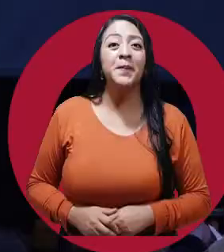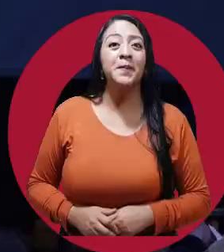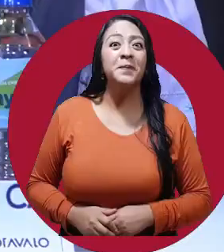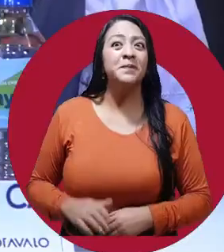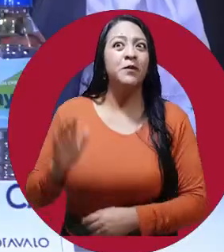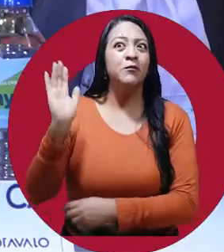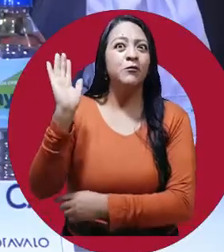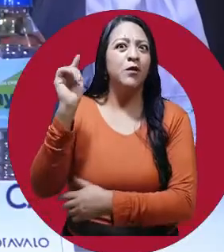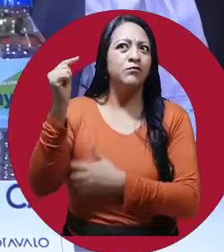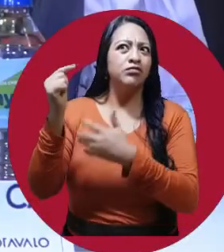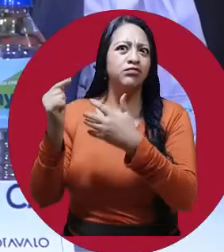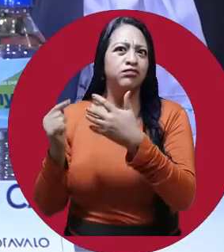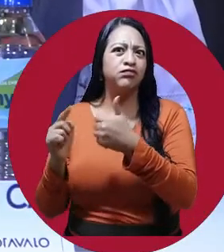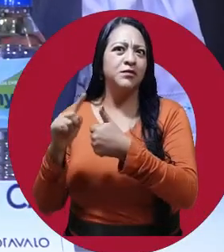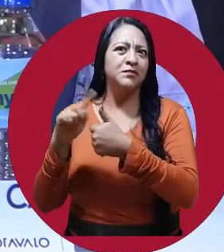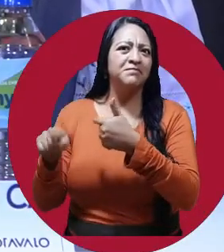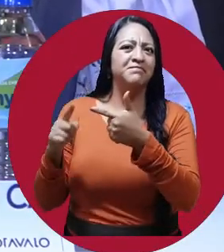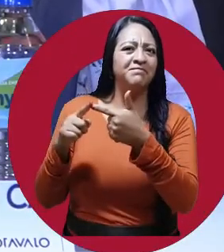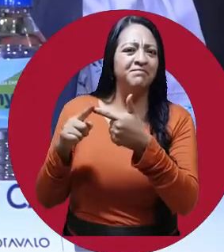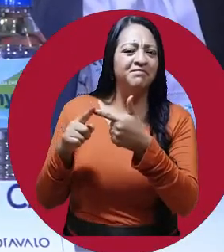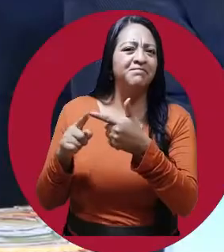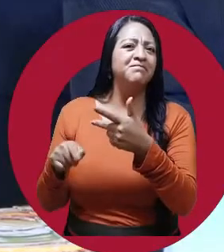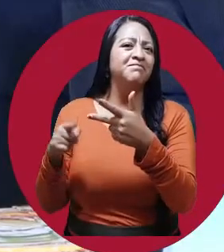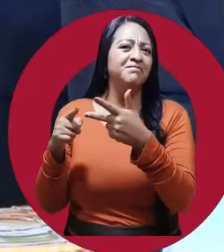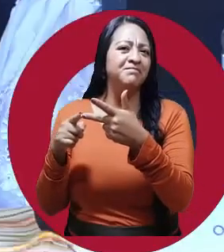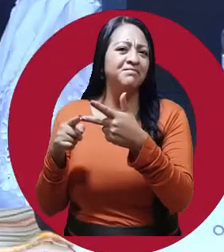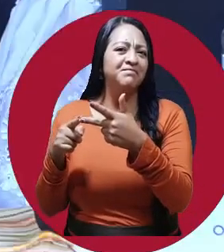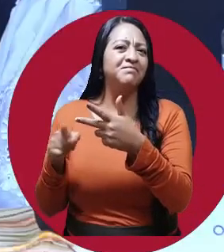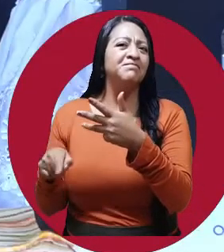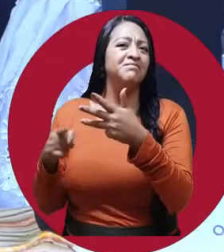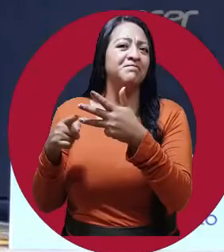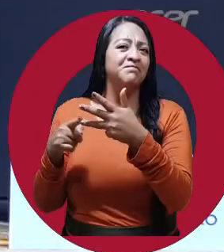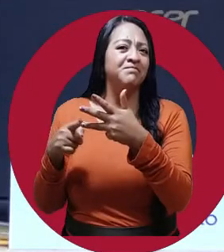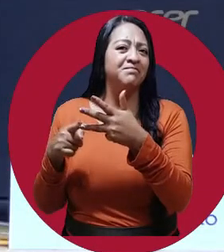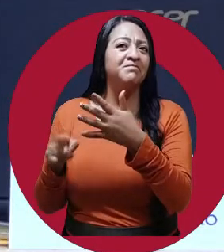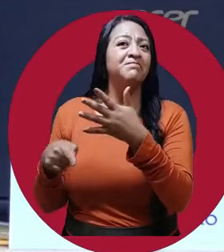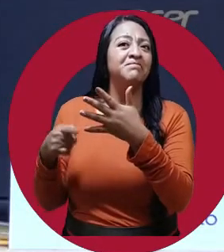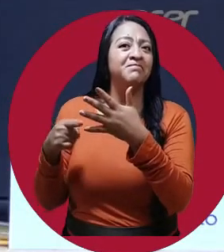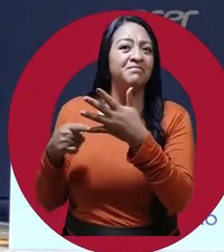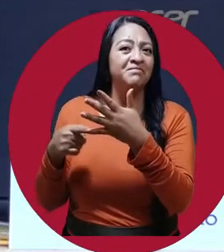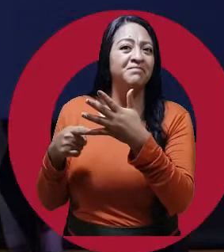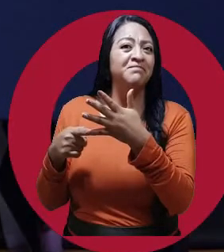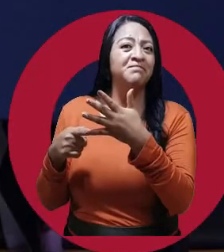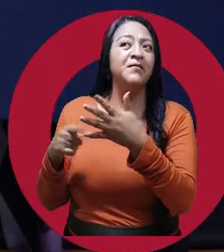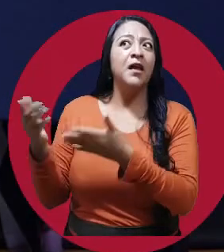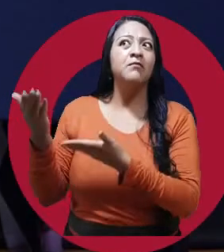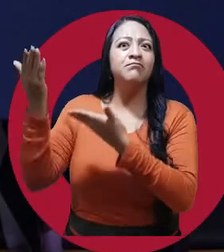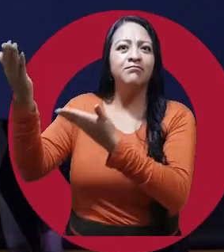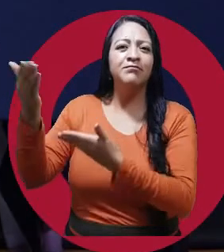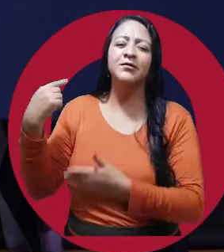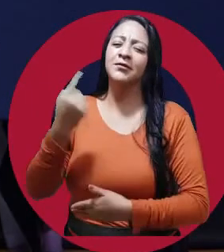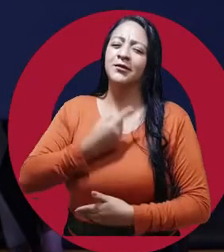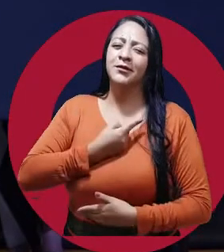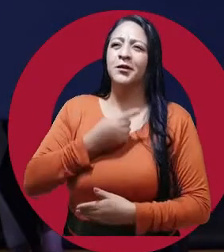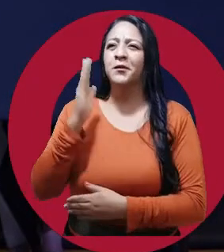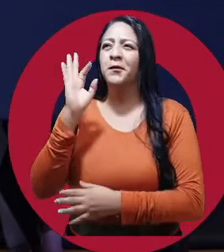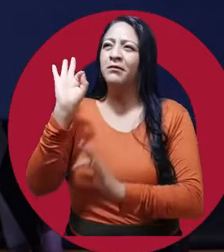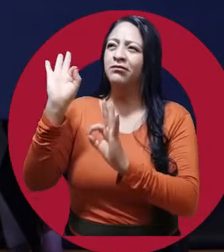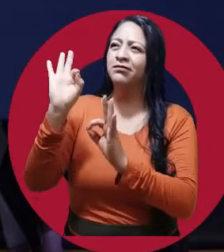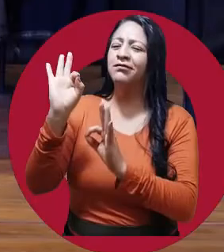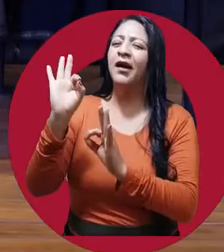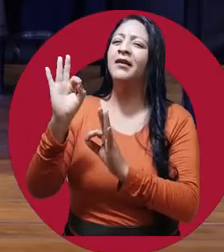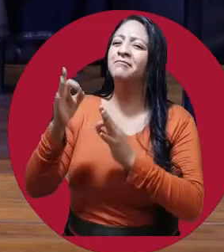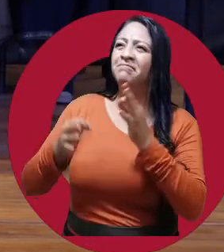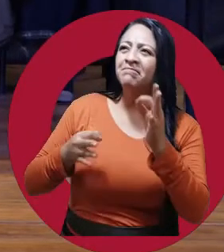panelistas invitados fueron Kelly Kawaski, Henry Salazar, Tamia Morán, Michael Santana, Irlanda Cañarejo, a quienes agradecemos y felicitamos por